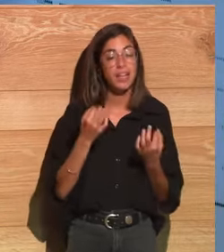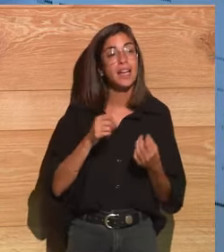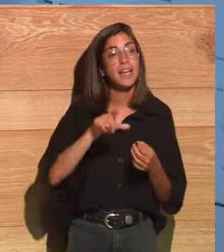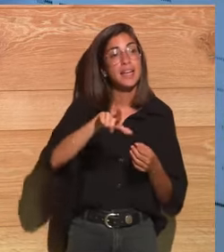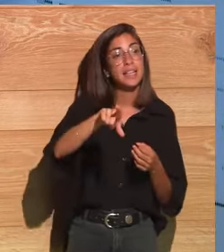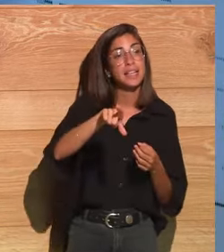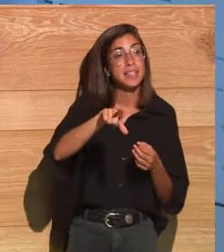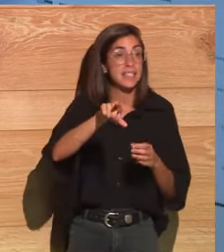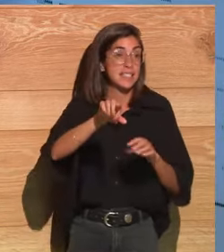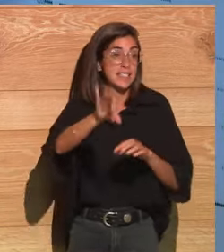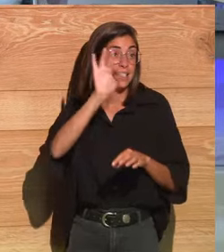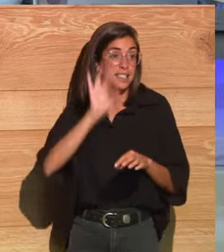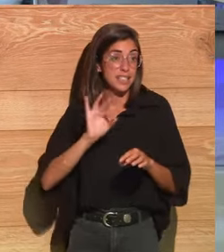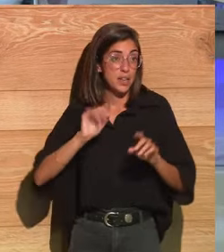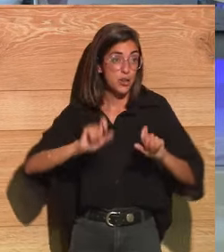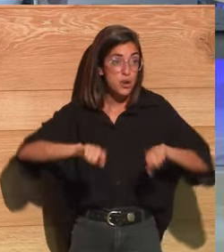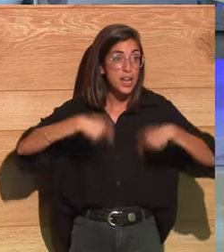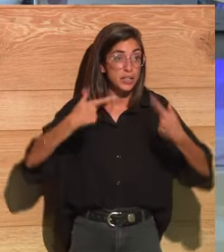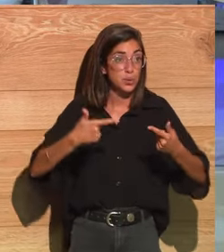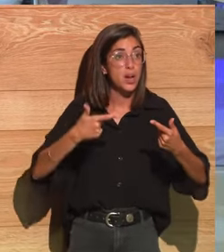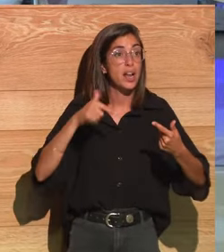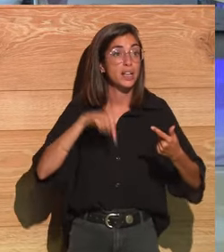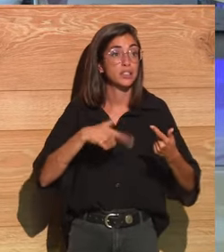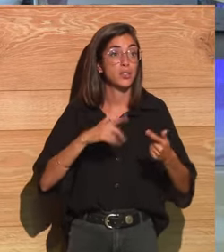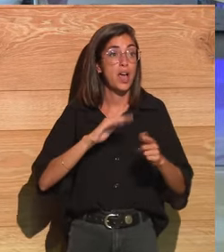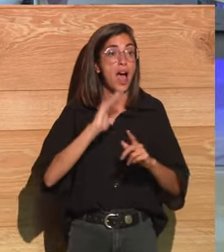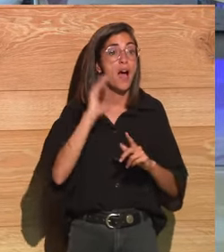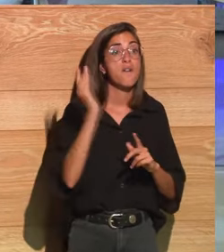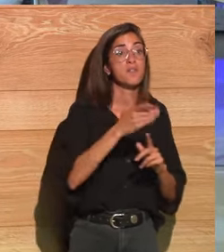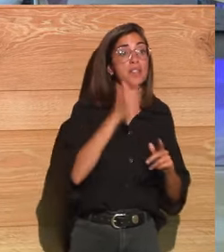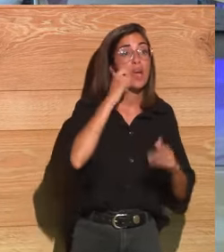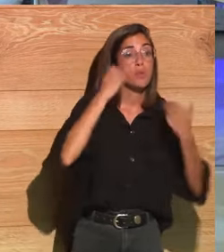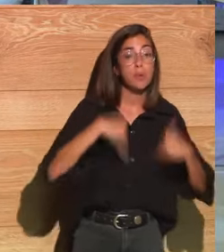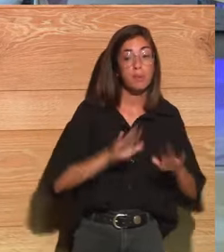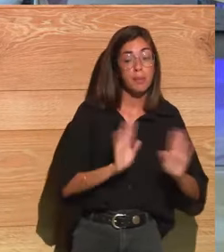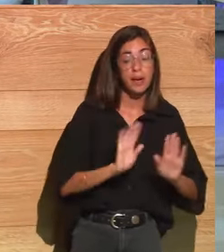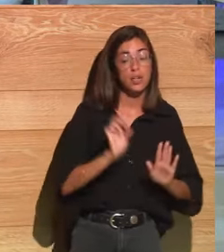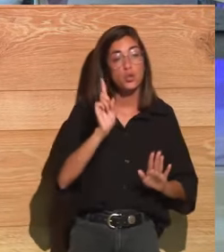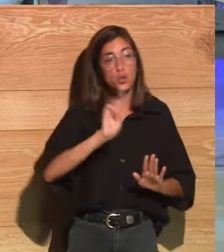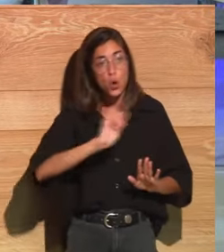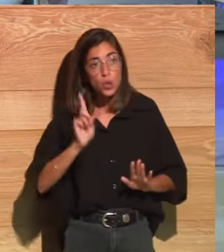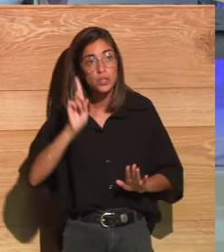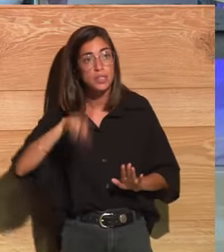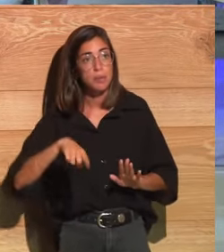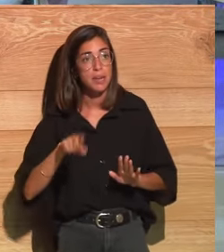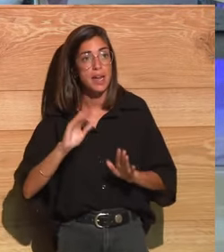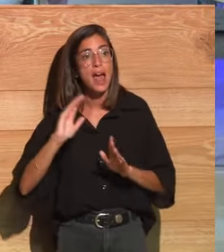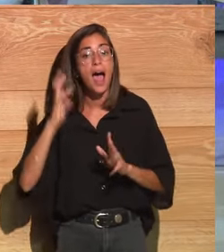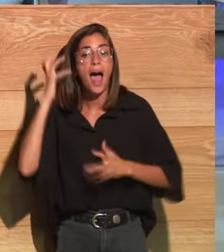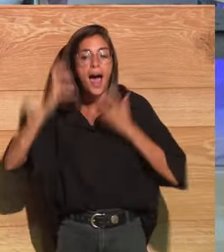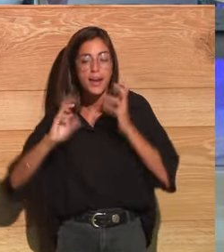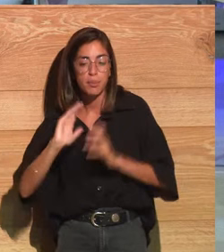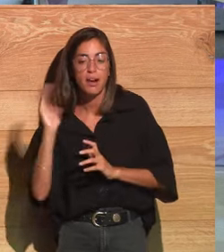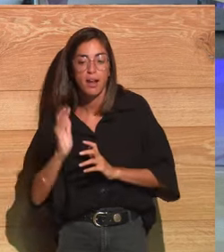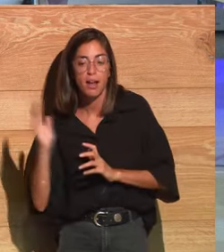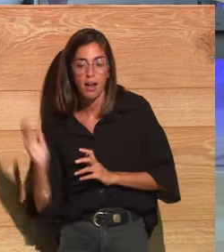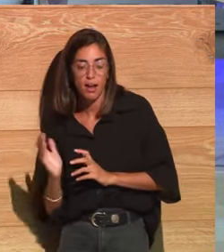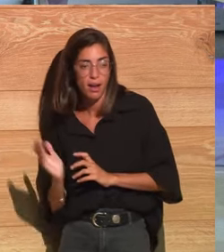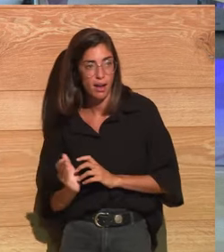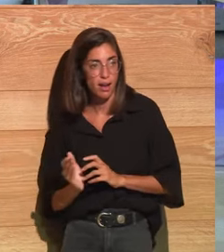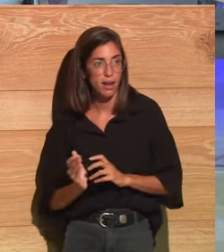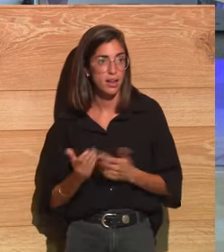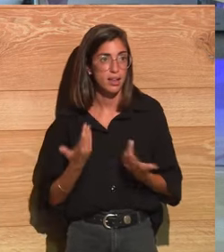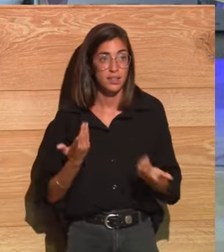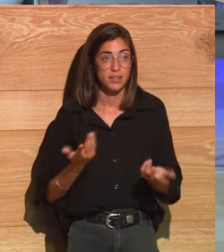seres humanos, también afecta a los virus, a los patógenos, a los microbios, que también tratan de reproducirse. Es decir, es la misma voz cantante